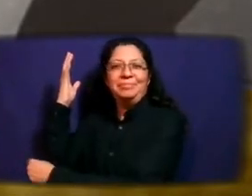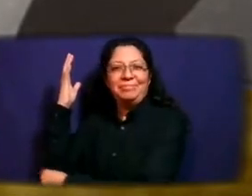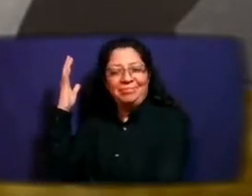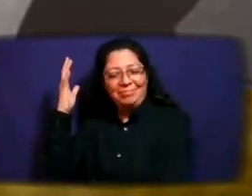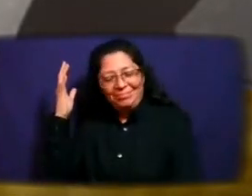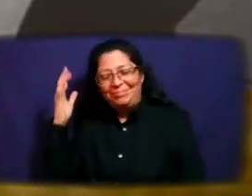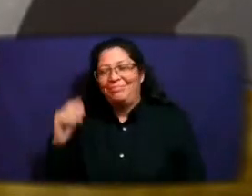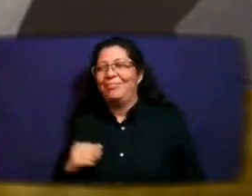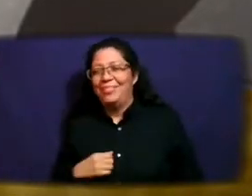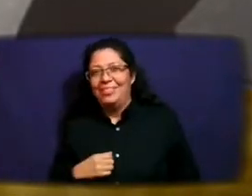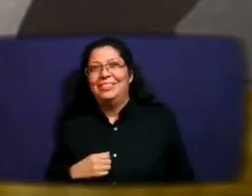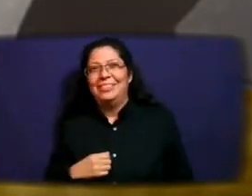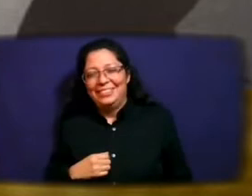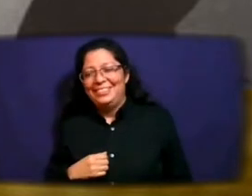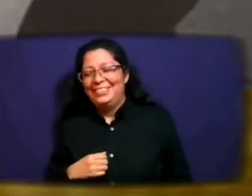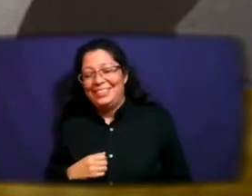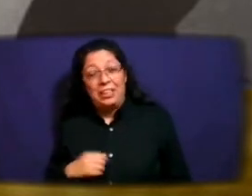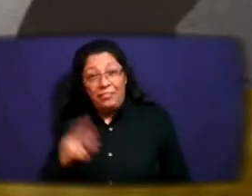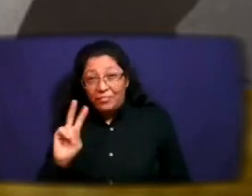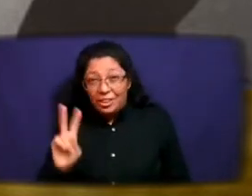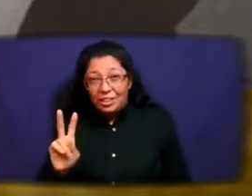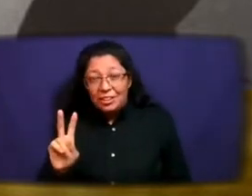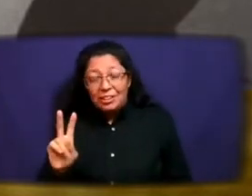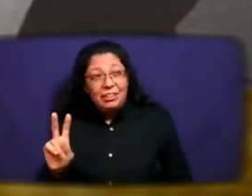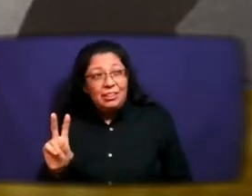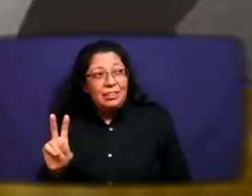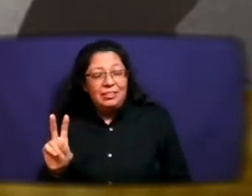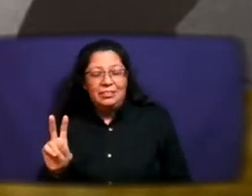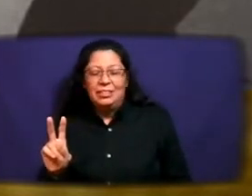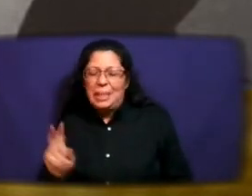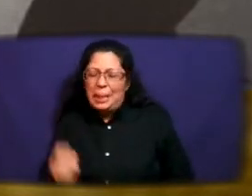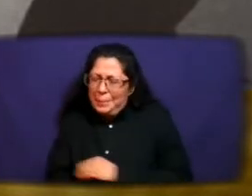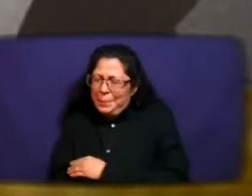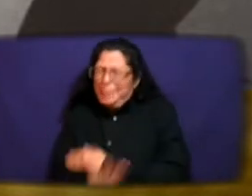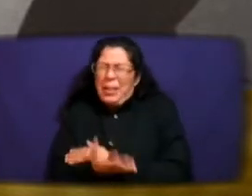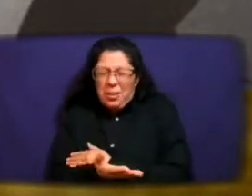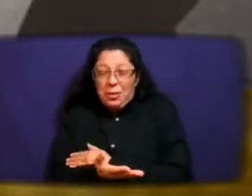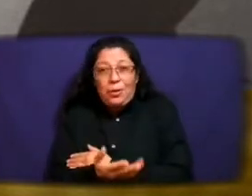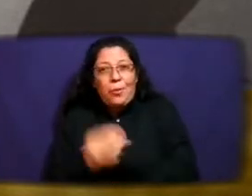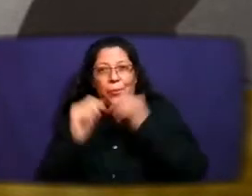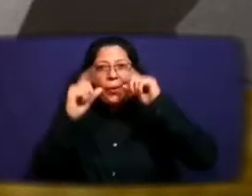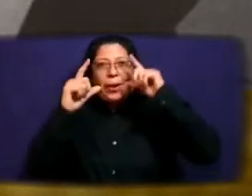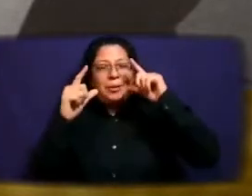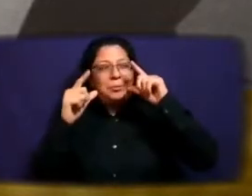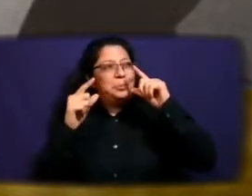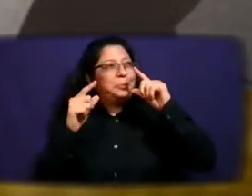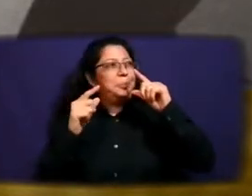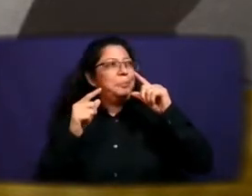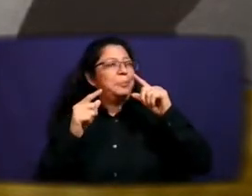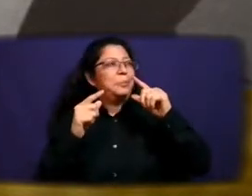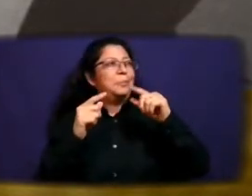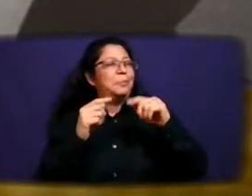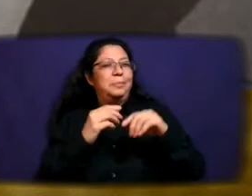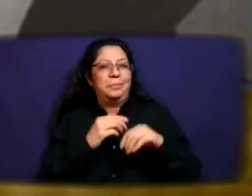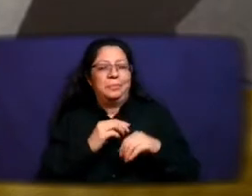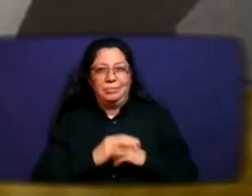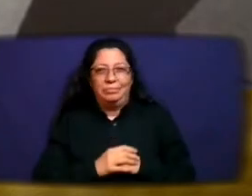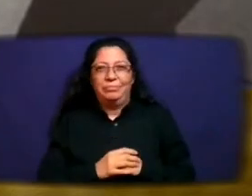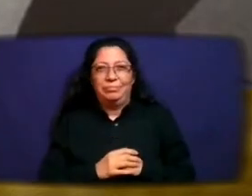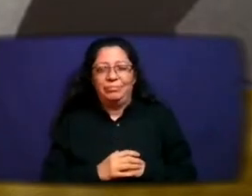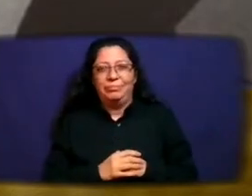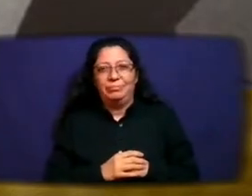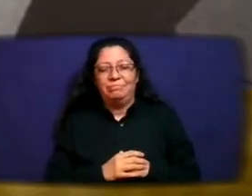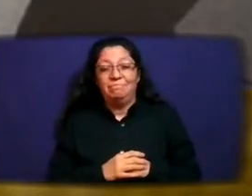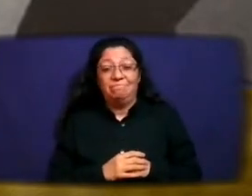Vi siempre se despierta temprano, después, antes de todos los demás. Le